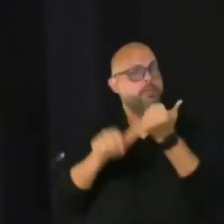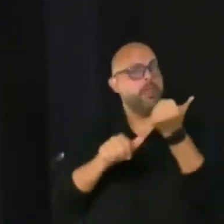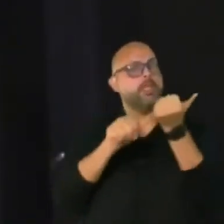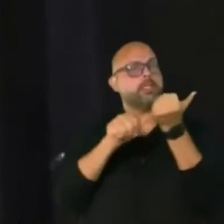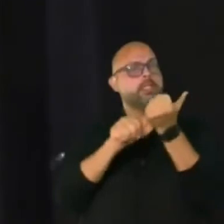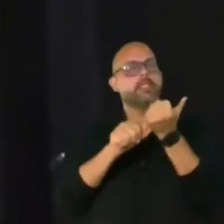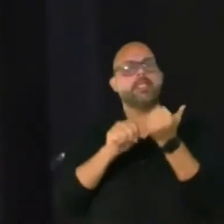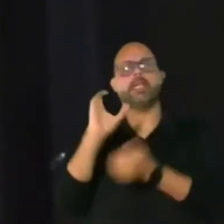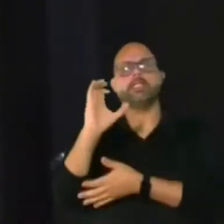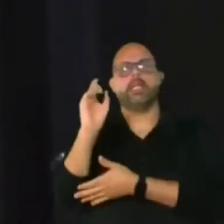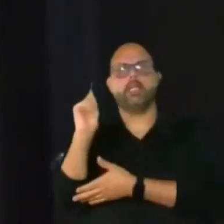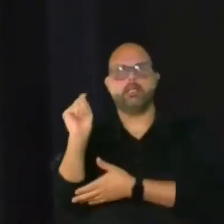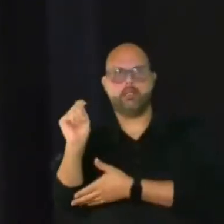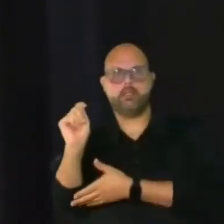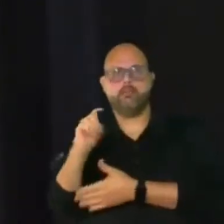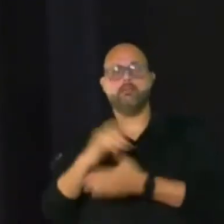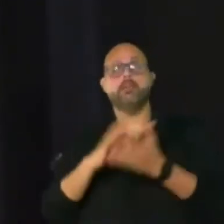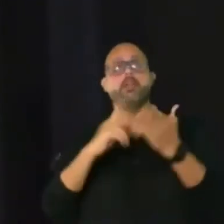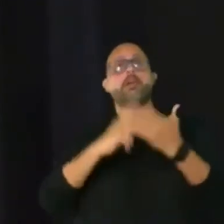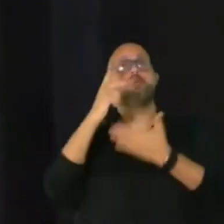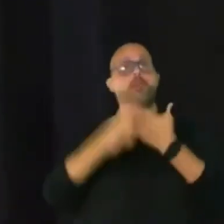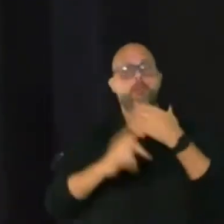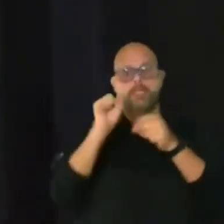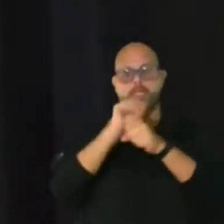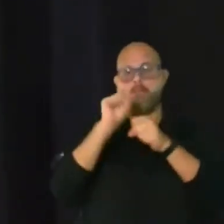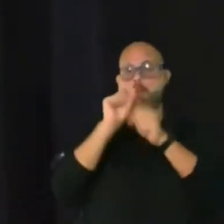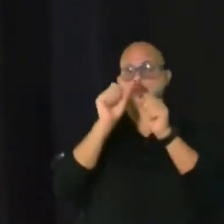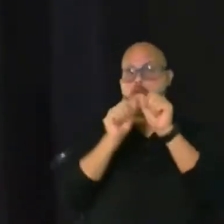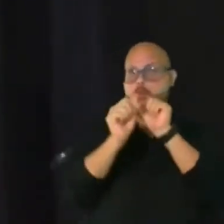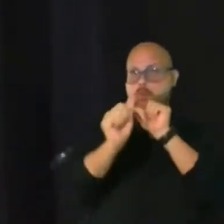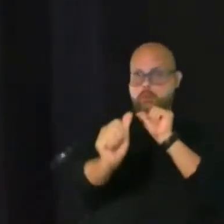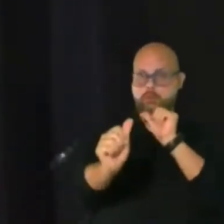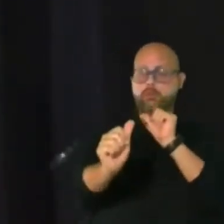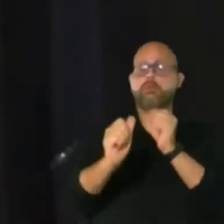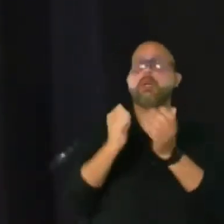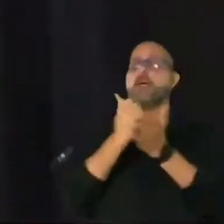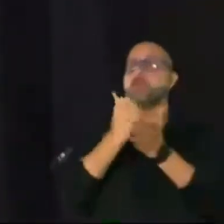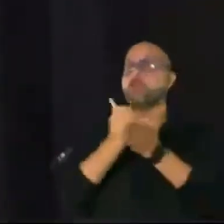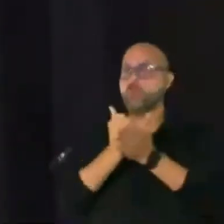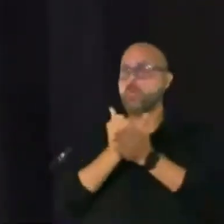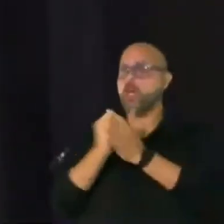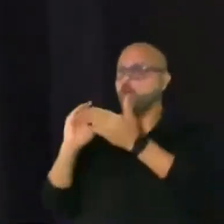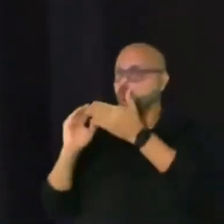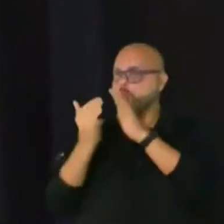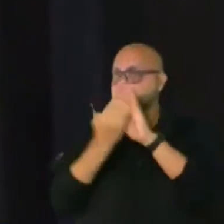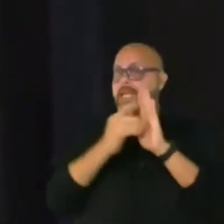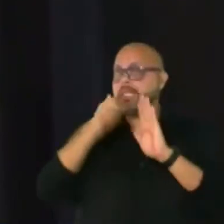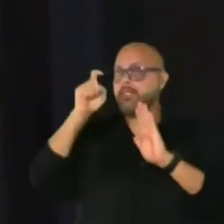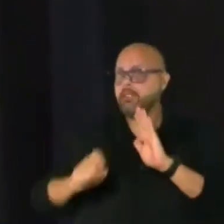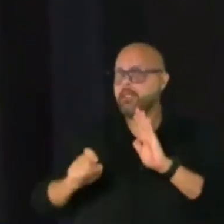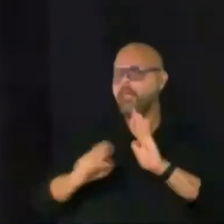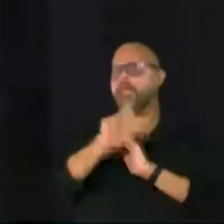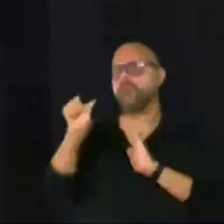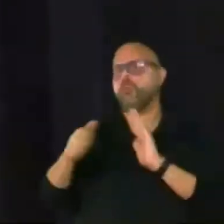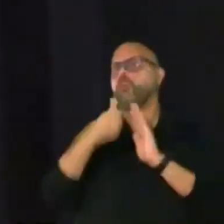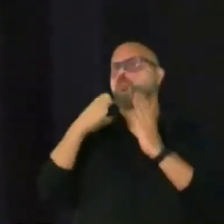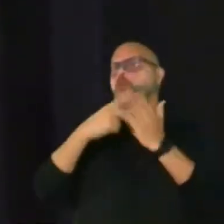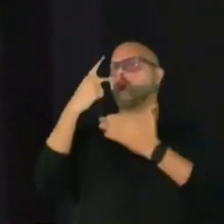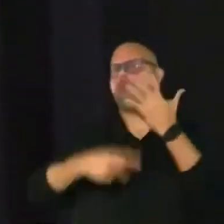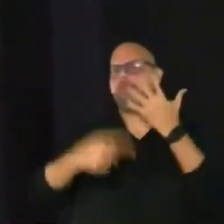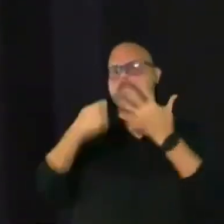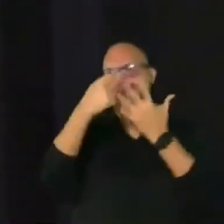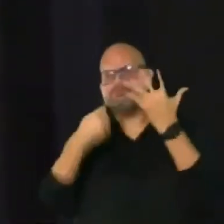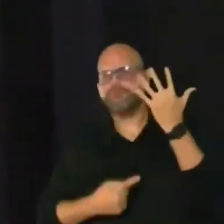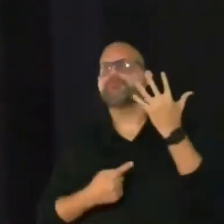CDT, programas de trabajo remoto, ayuda a las comunidades necesitadas y otros programas de ayuda a nuestros